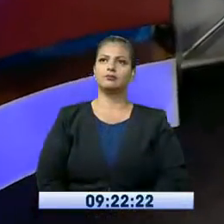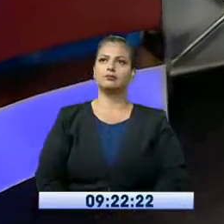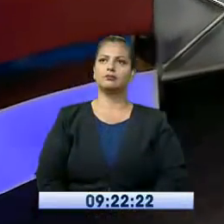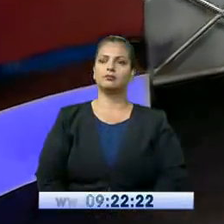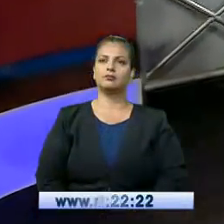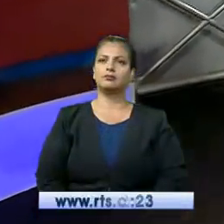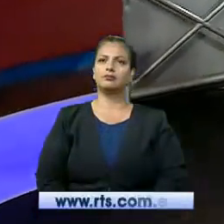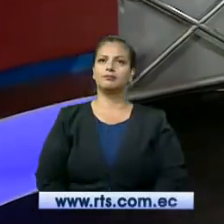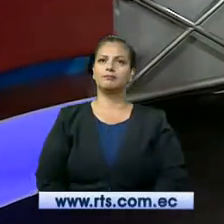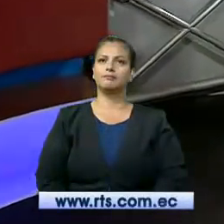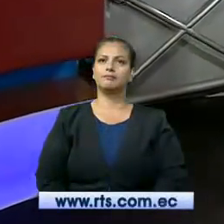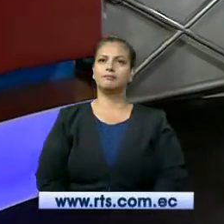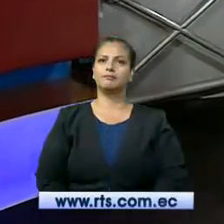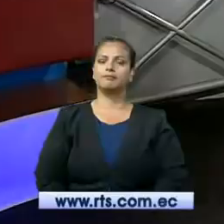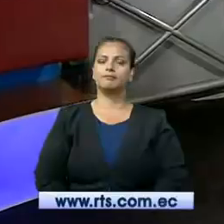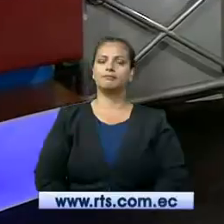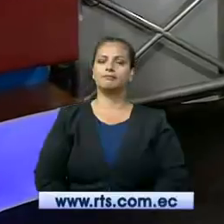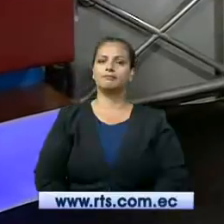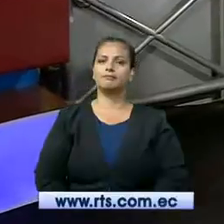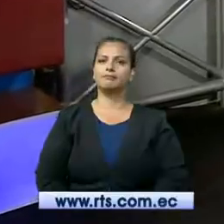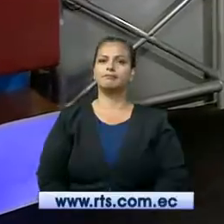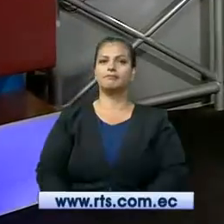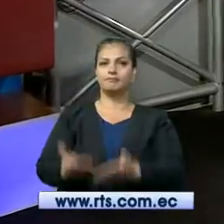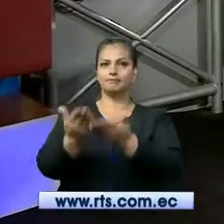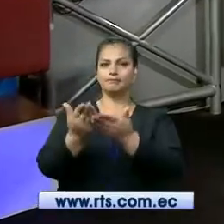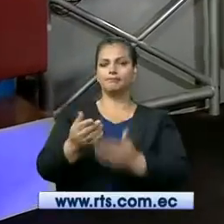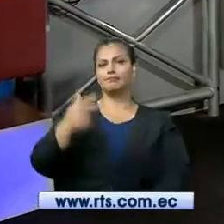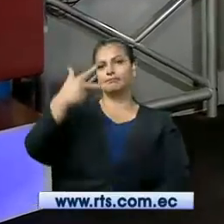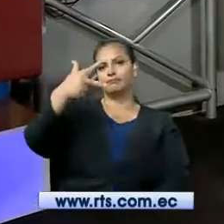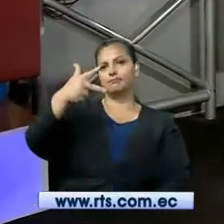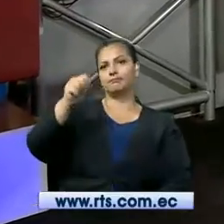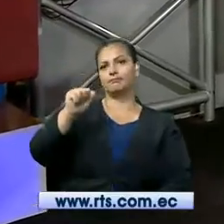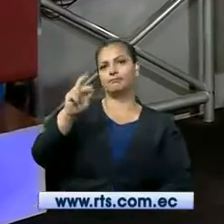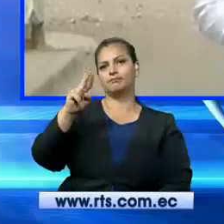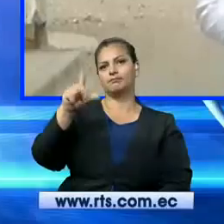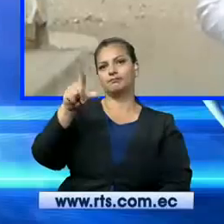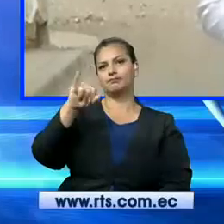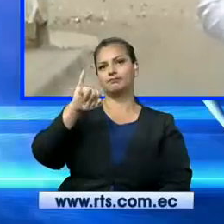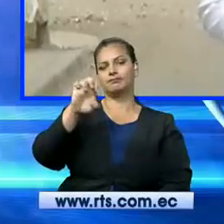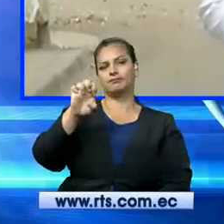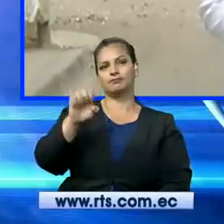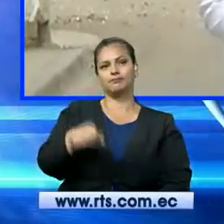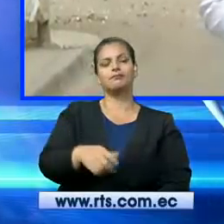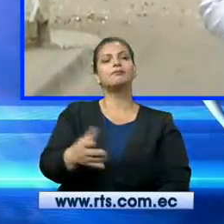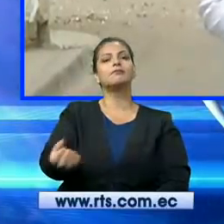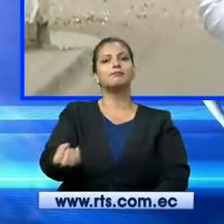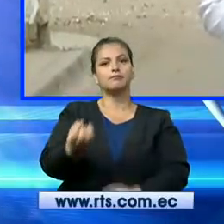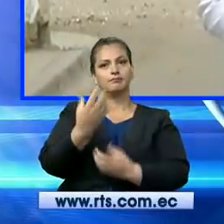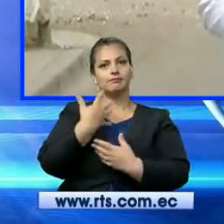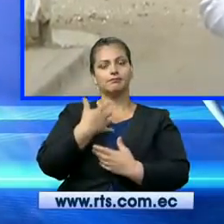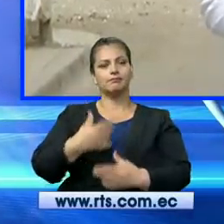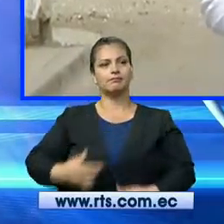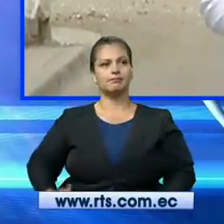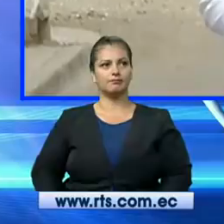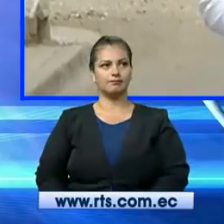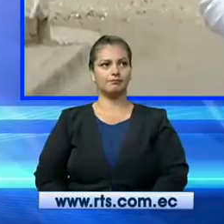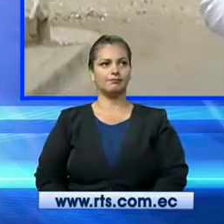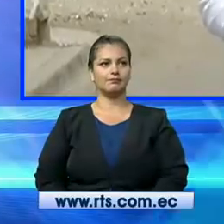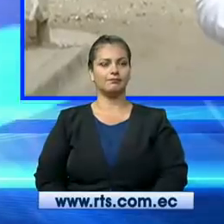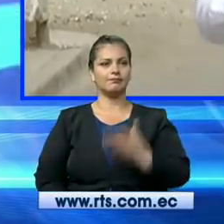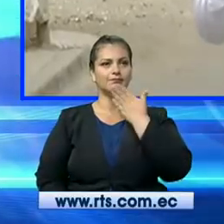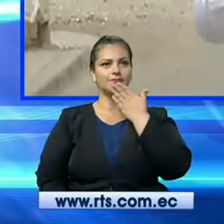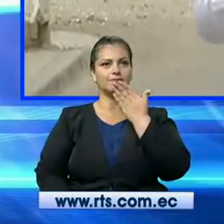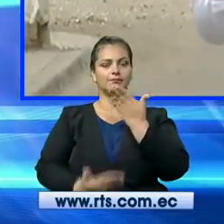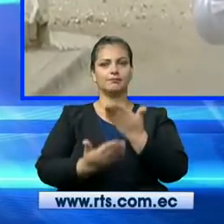vamos a enlazar con exteriores con charly pinza cliente las novedades adelante estar vivo en día muchas gracias rosal era